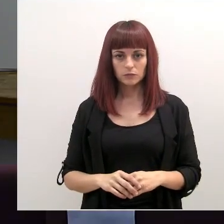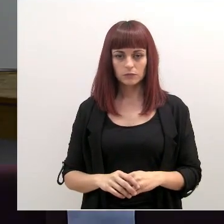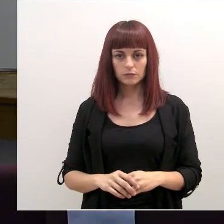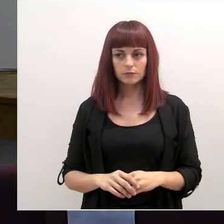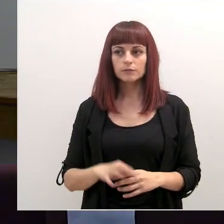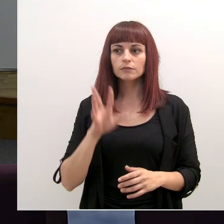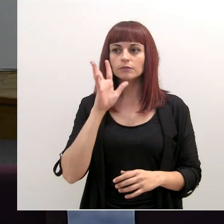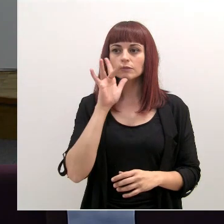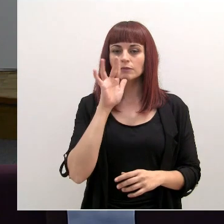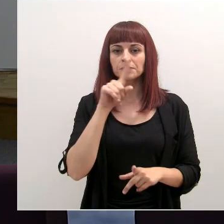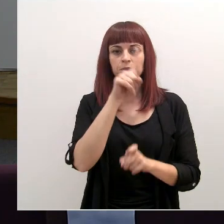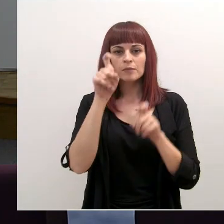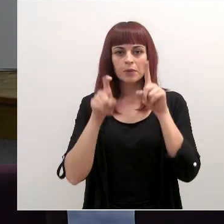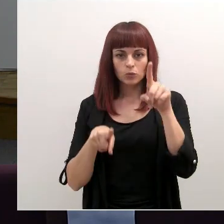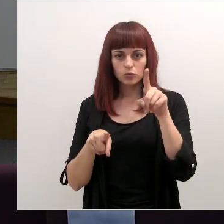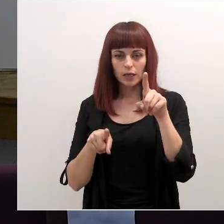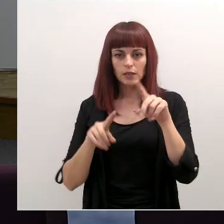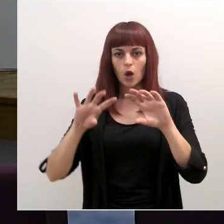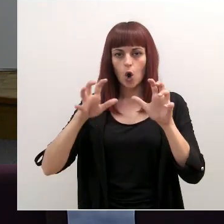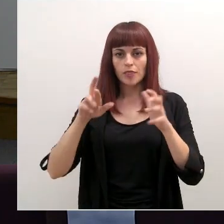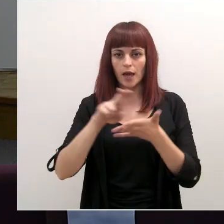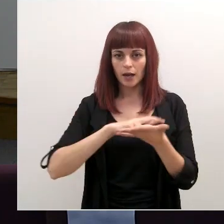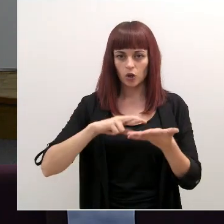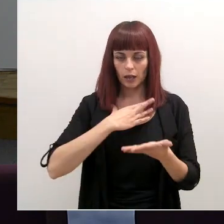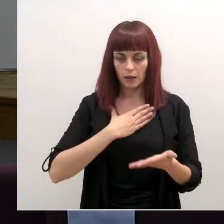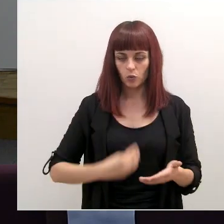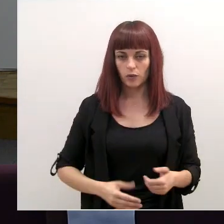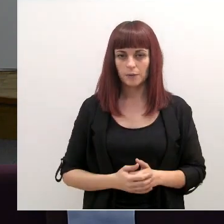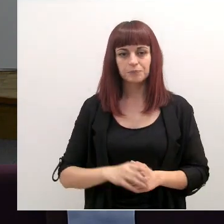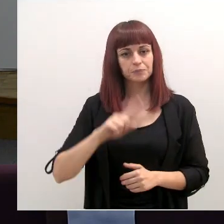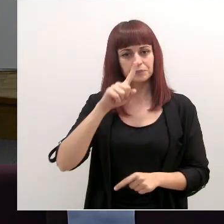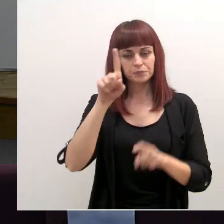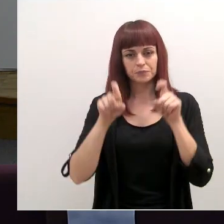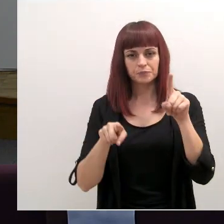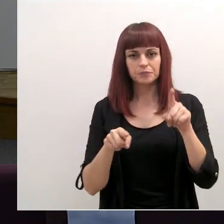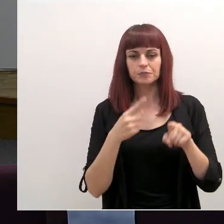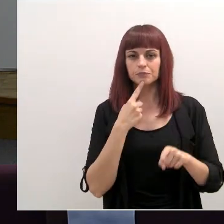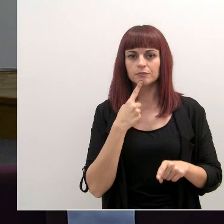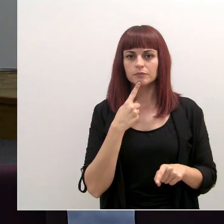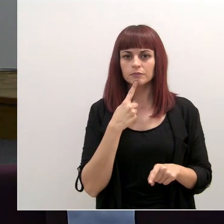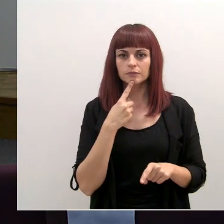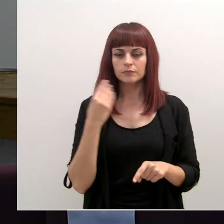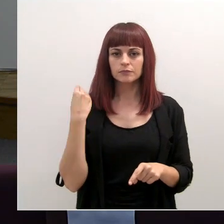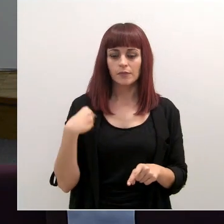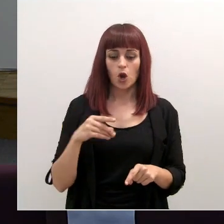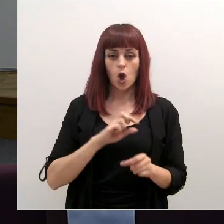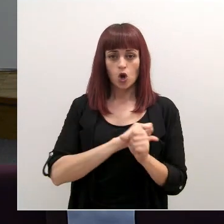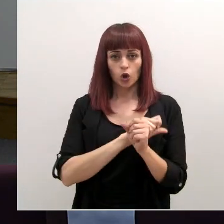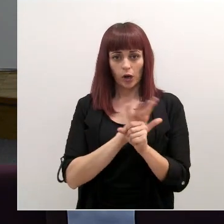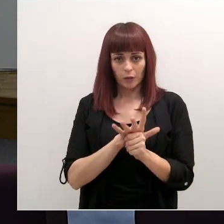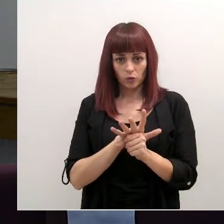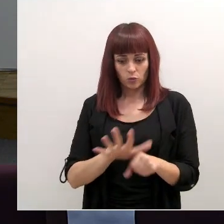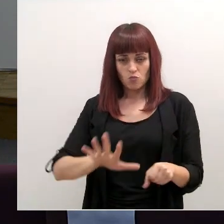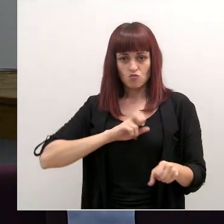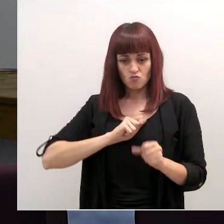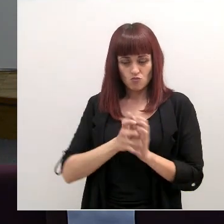Les trasladamos ahora unas preguntas que nos envía Onda Regional de Murcia. La primera de ellas dice lo siguiente: el índice reproductivo del coronavirus es desde hace